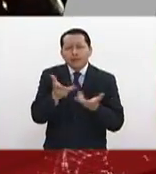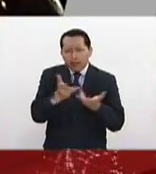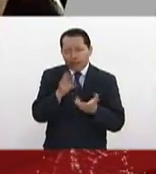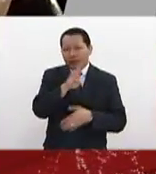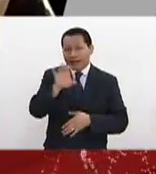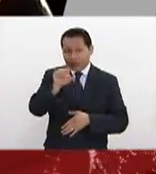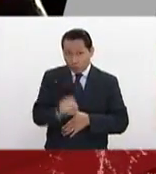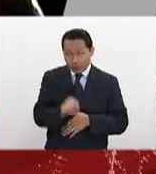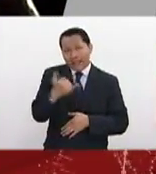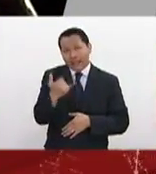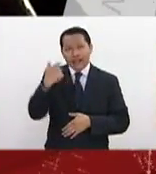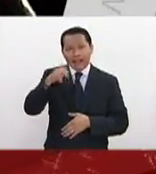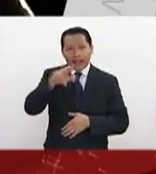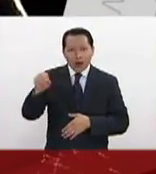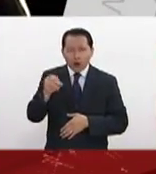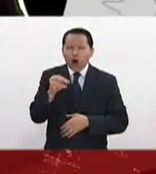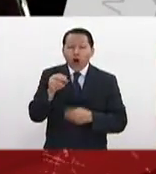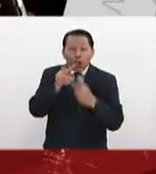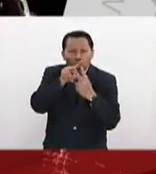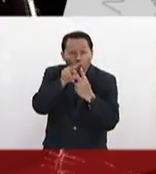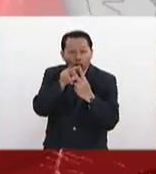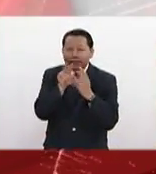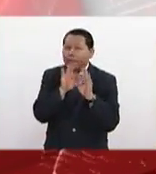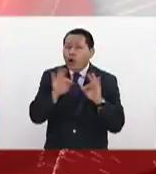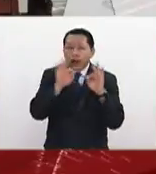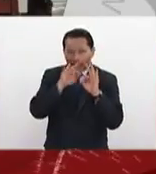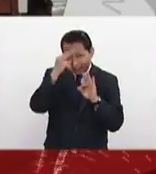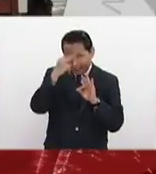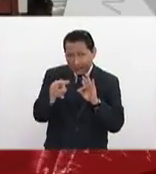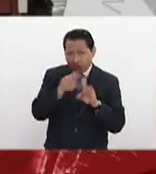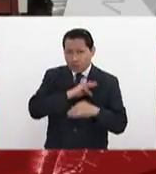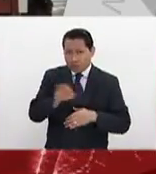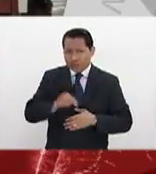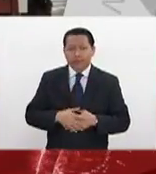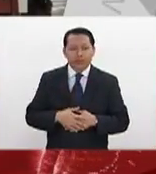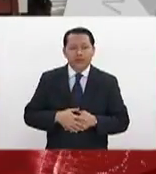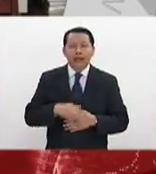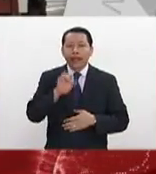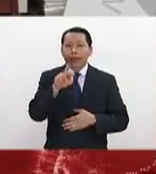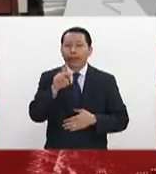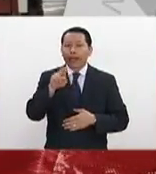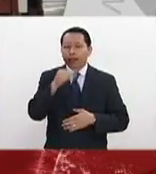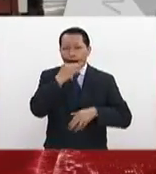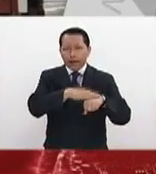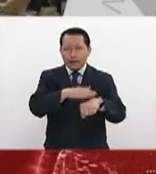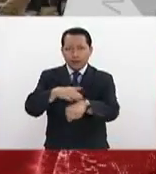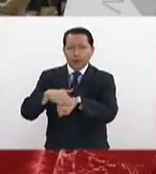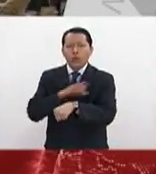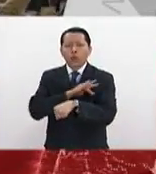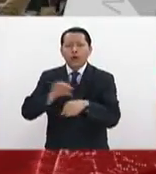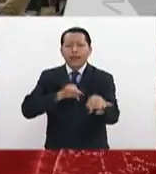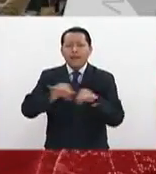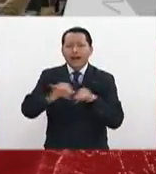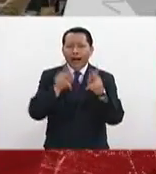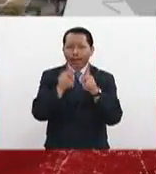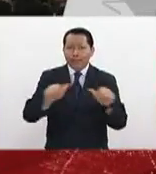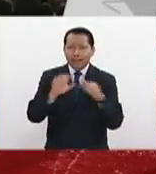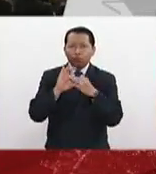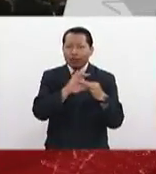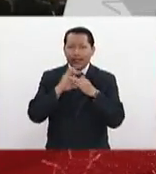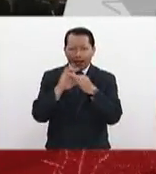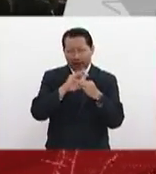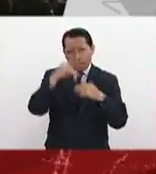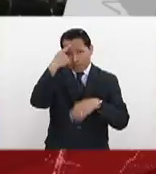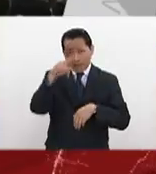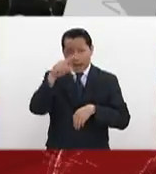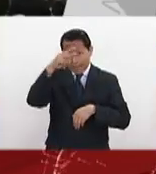Quintana Roo, los dos destinos turísticos principales de México. El presidente Enrique Peña Nieto convoca a trabajar en paz y unidad por el bien de México.